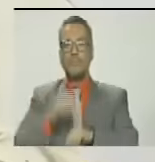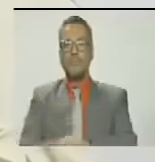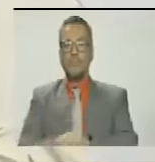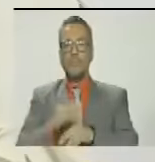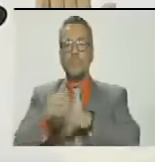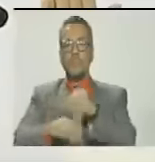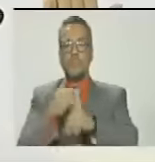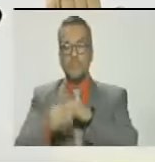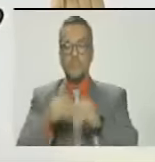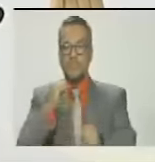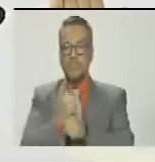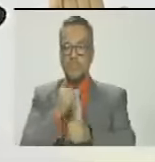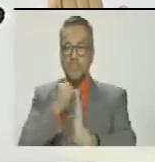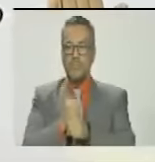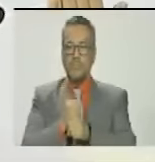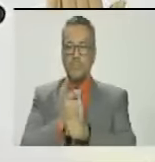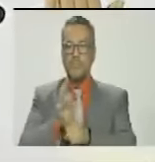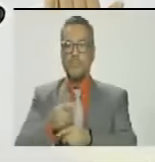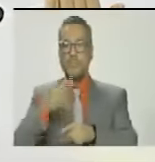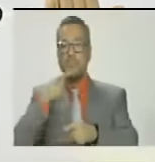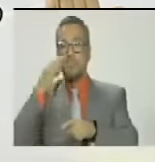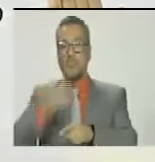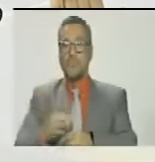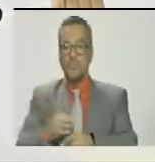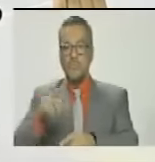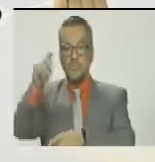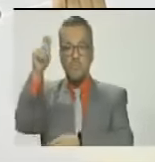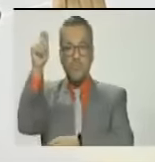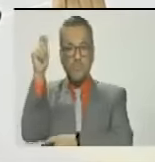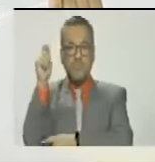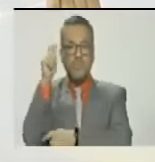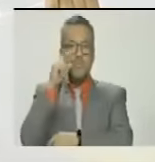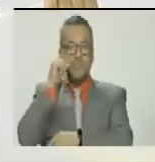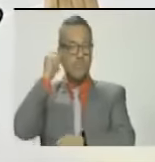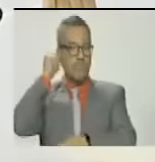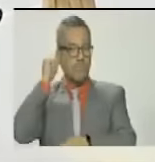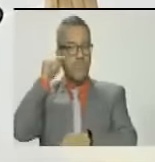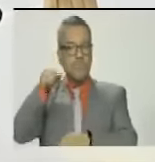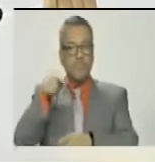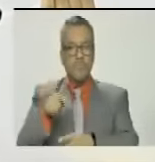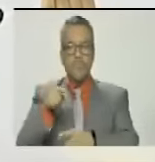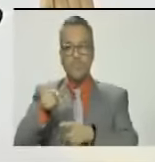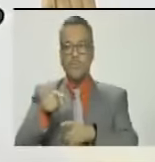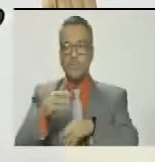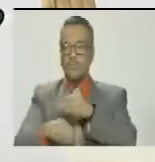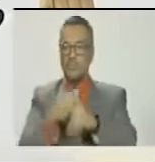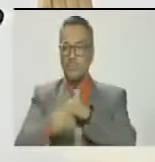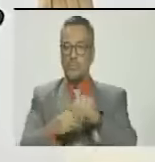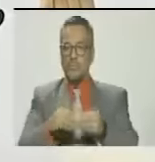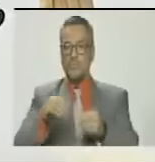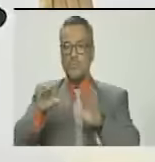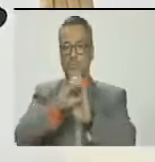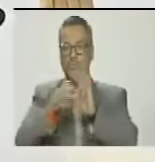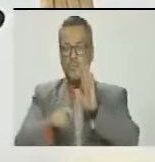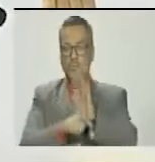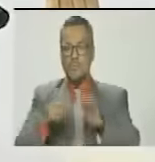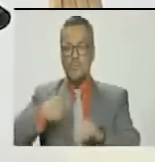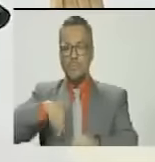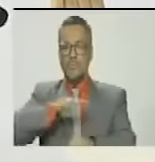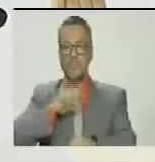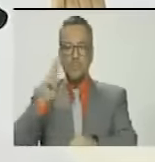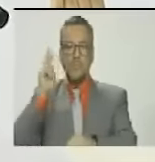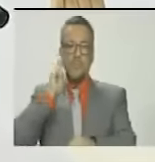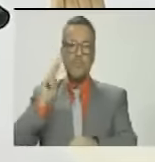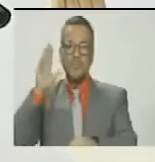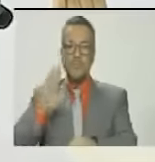a través de las funciones que nos son inherentes como diputadas y como diputados, según está establecido en la Constitución de nuestra